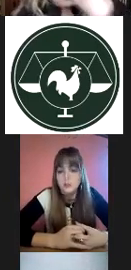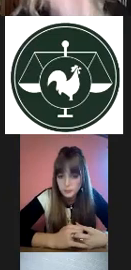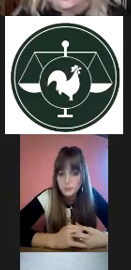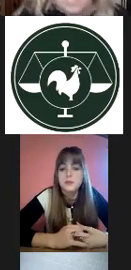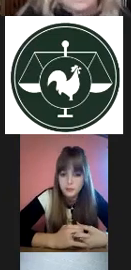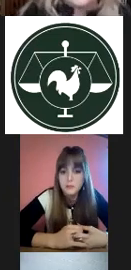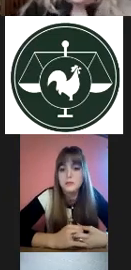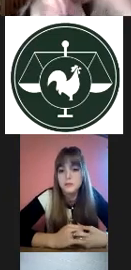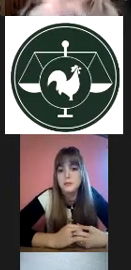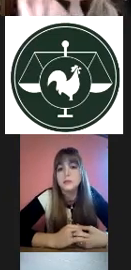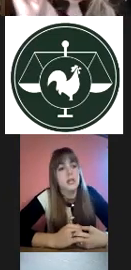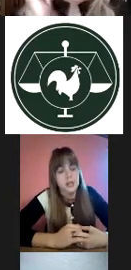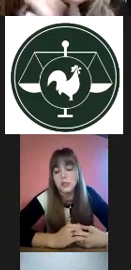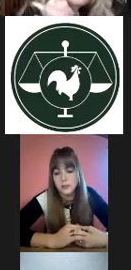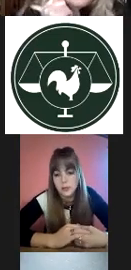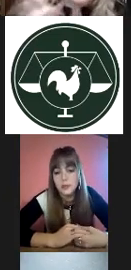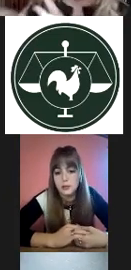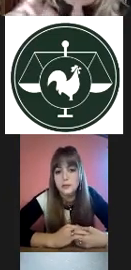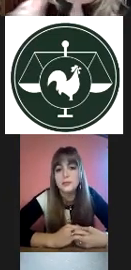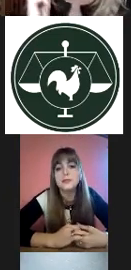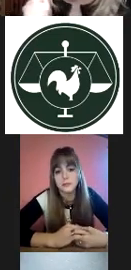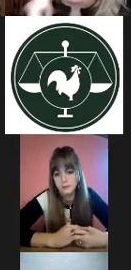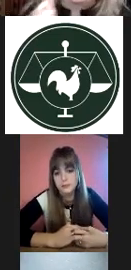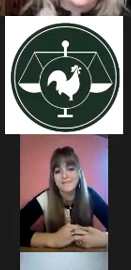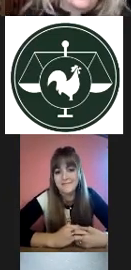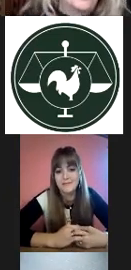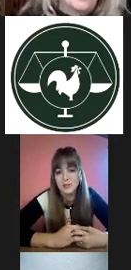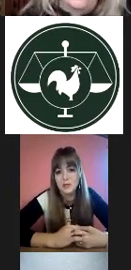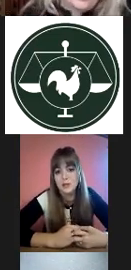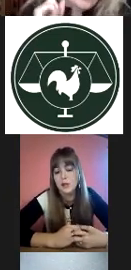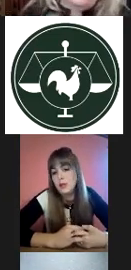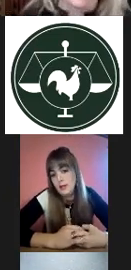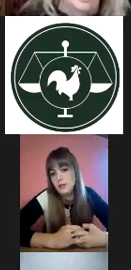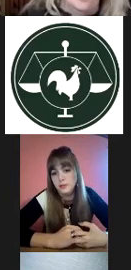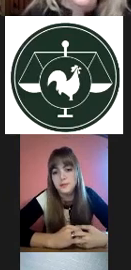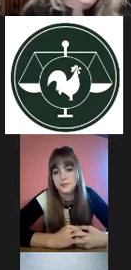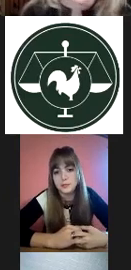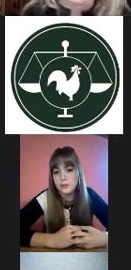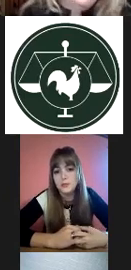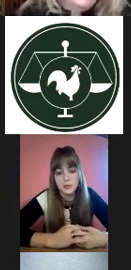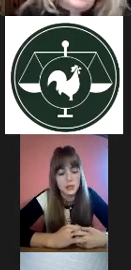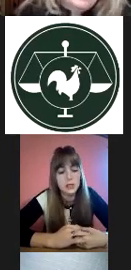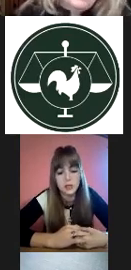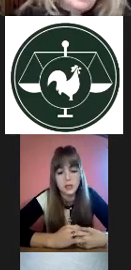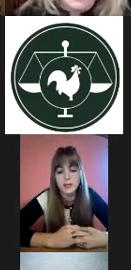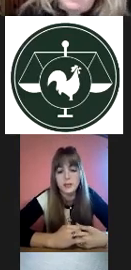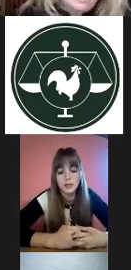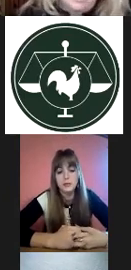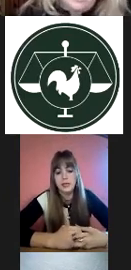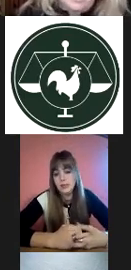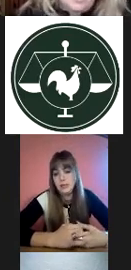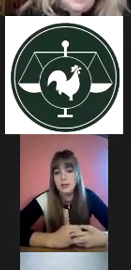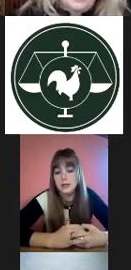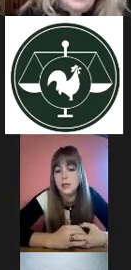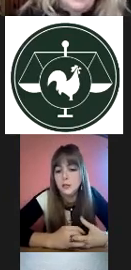hacer dos denuncias. Una por el maltrato animal y la otra por incumplimiento de los deberes de funcionario público. Sí, sí, totalmente. Sí, sí,